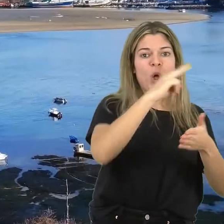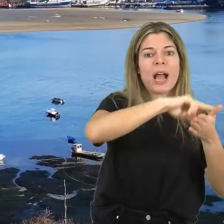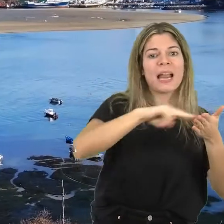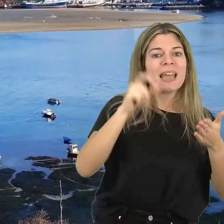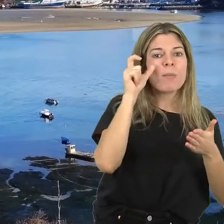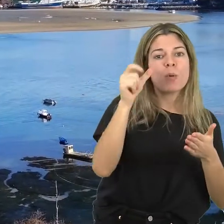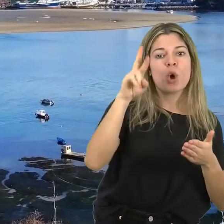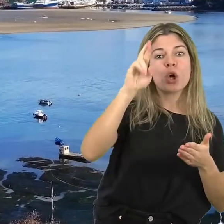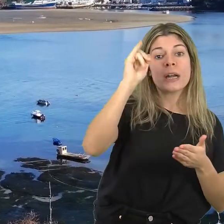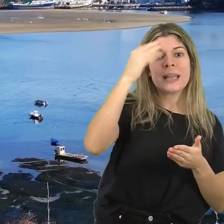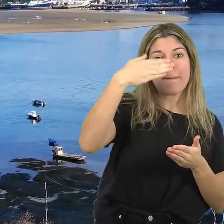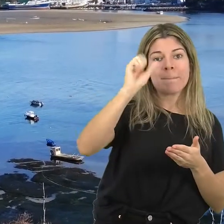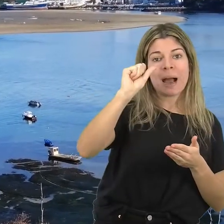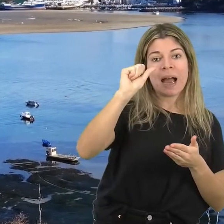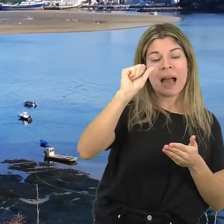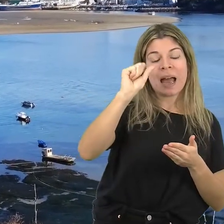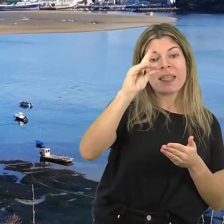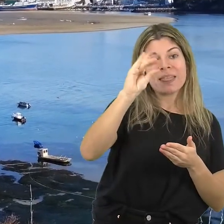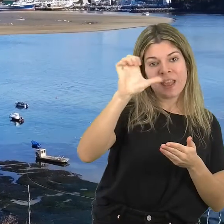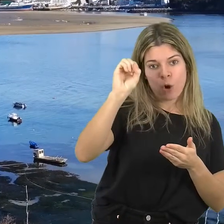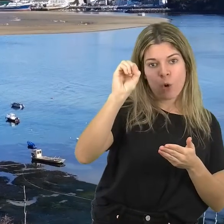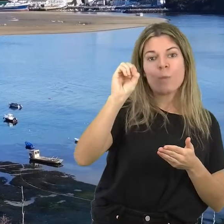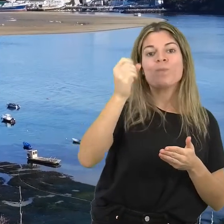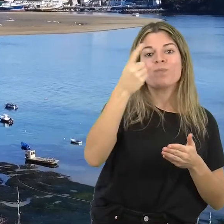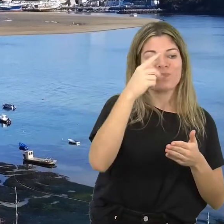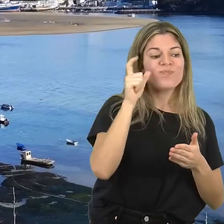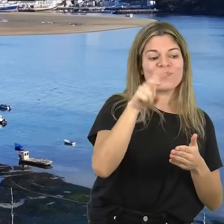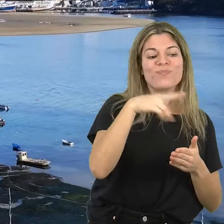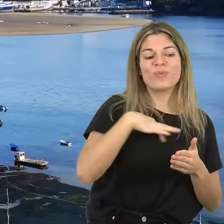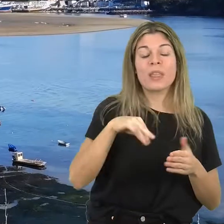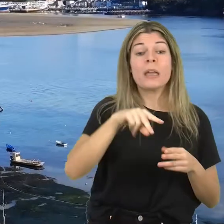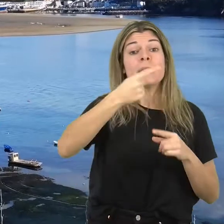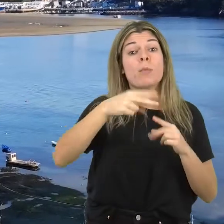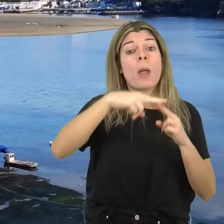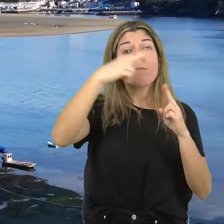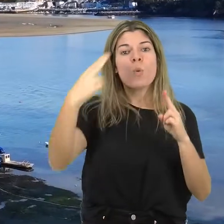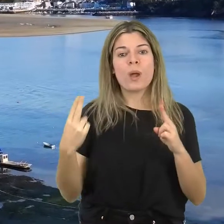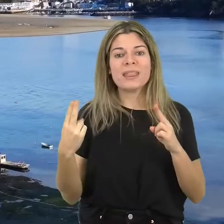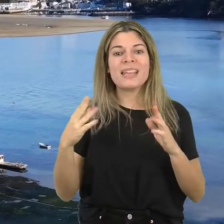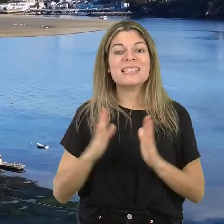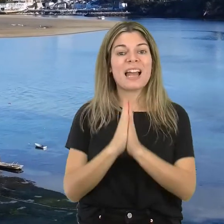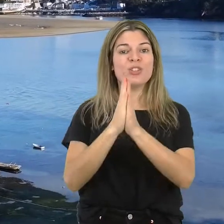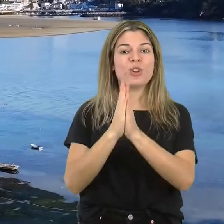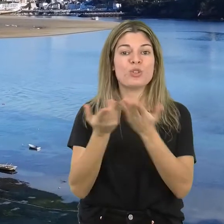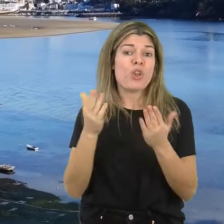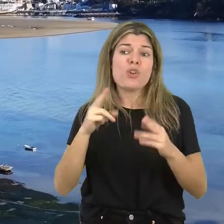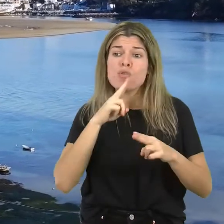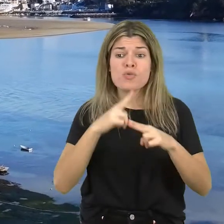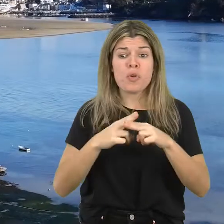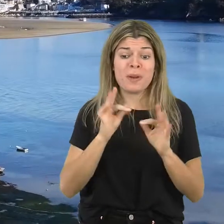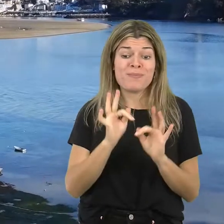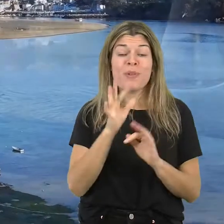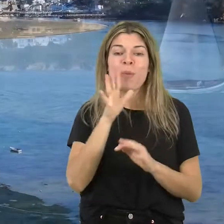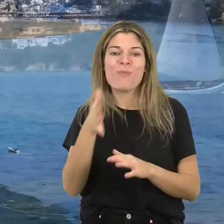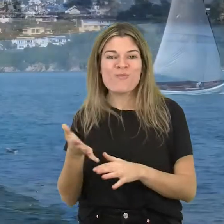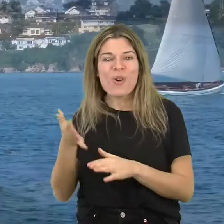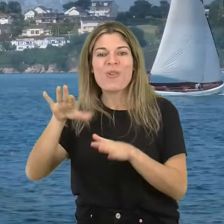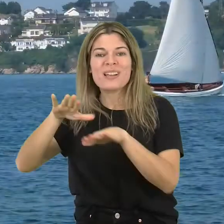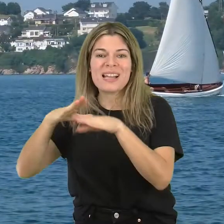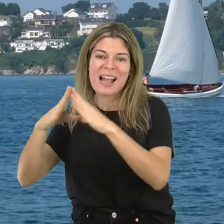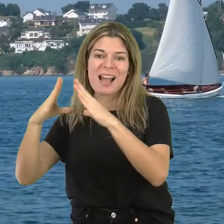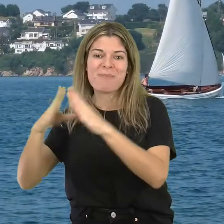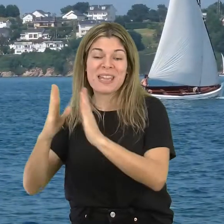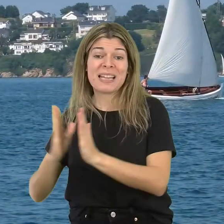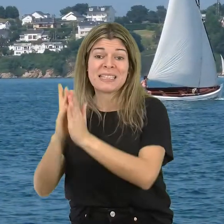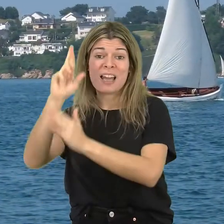la localidad gallega de Ribadeo. A continuación, el Puente de los Santos, que toma su nombre por encontrarse entre la Capilla de San